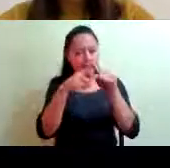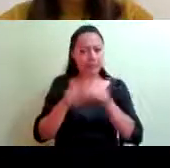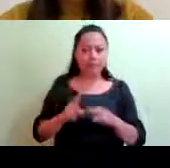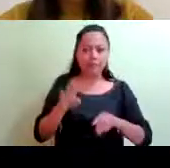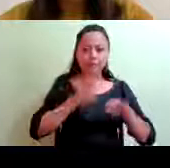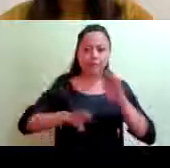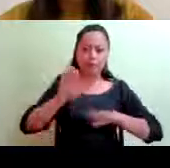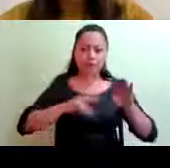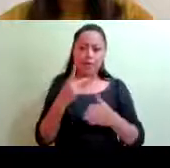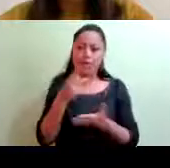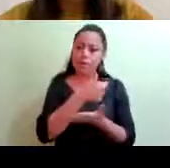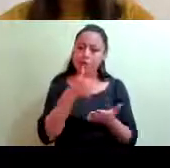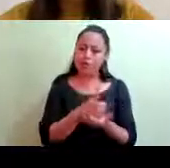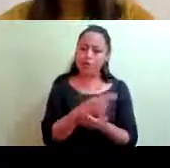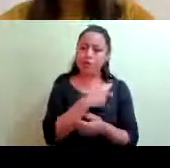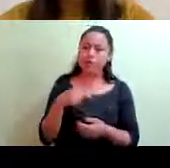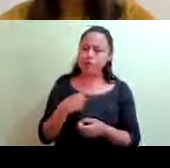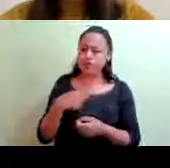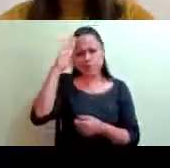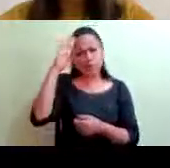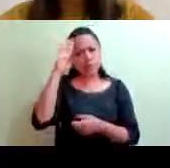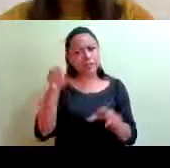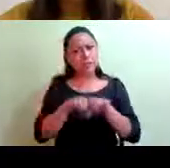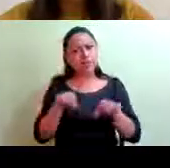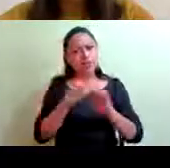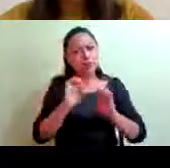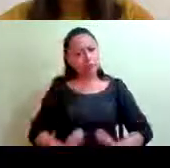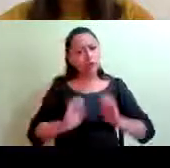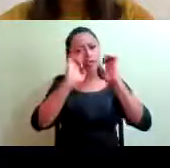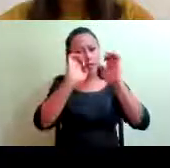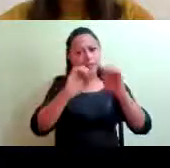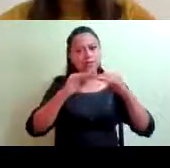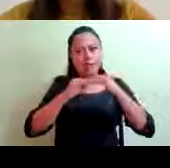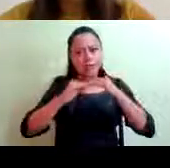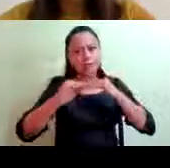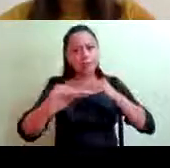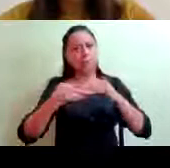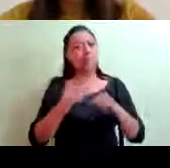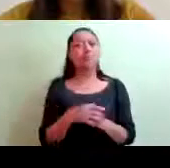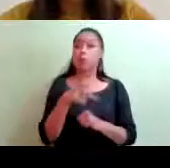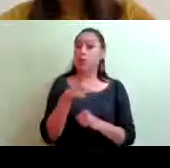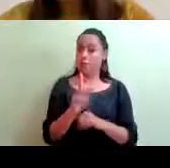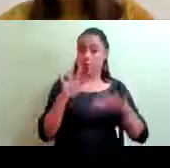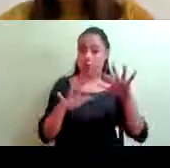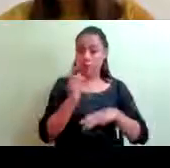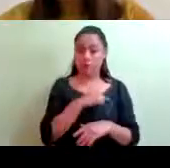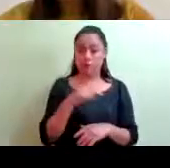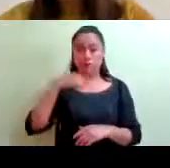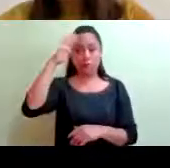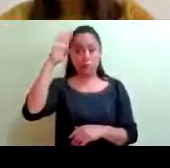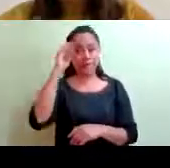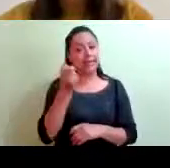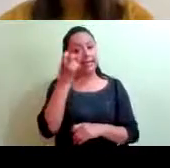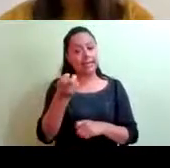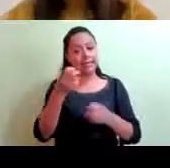ciudad, pensamos en pavimentos y pensamos en edificios, pero muy pocas veces pensamos en esta dimensión natural y